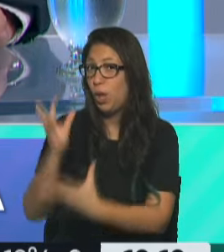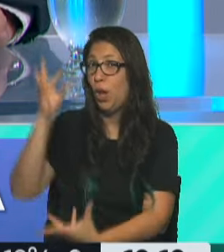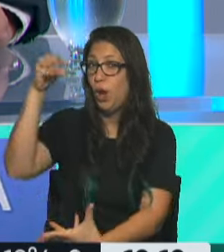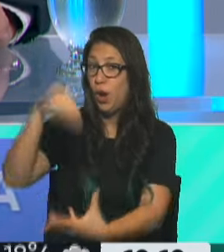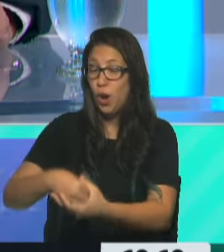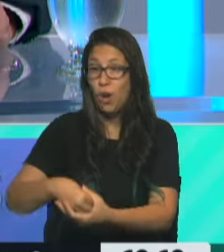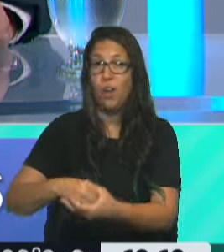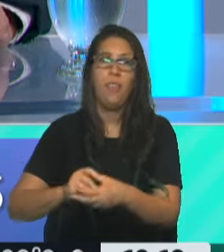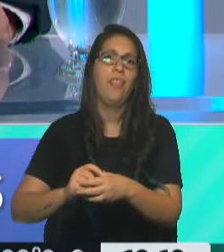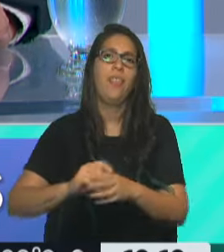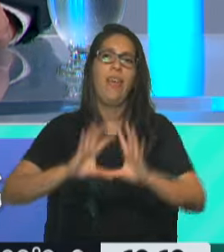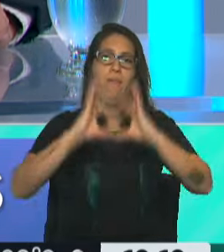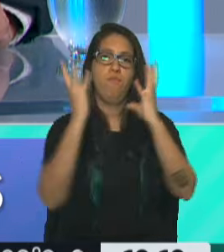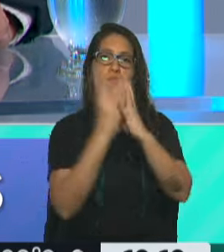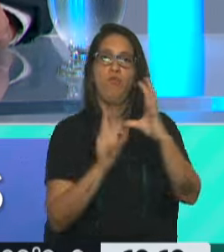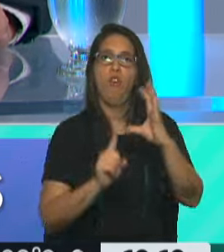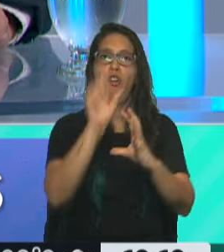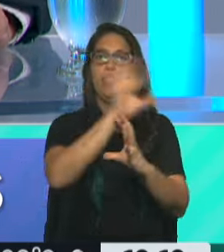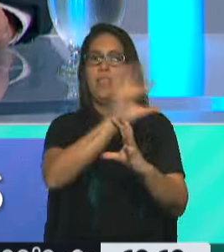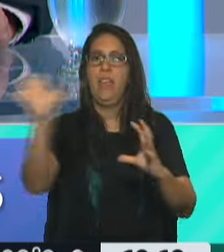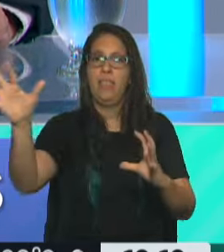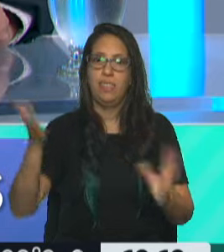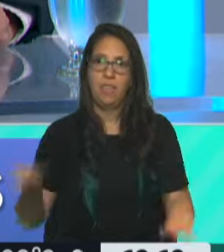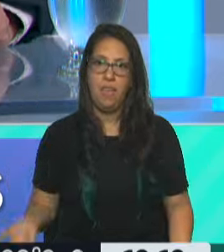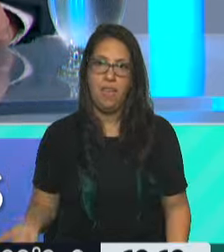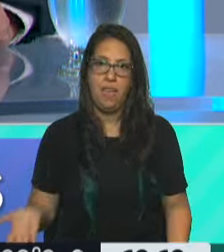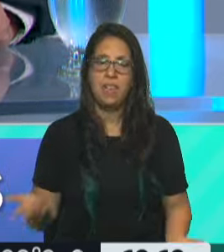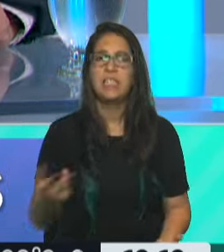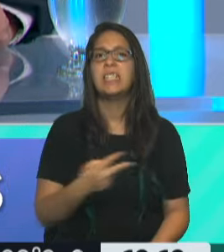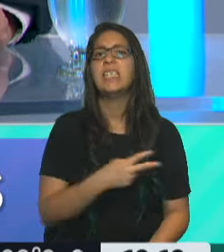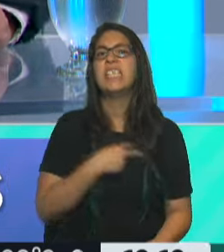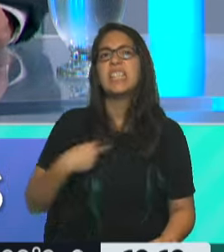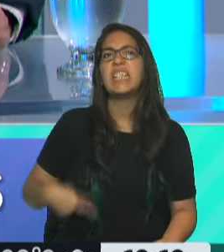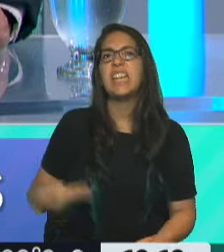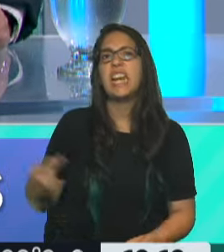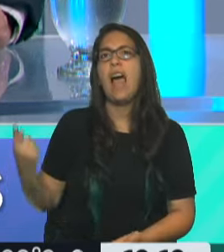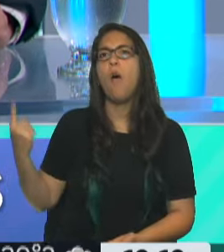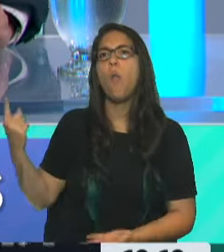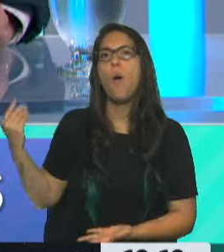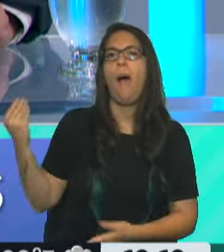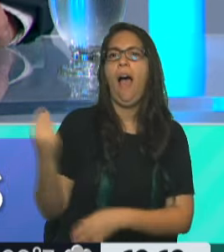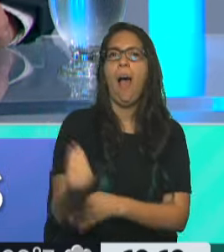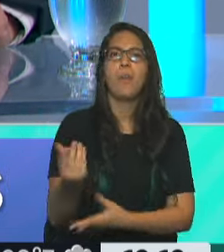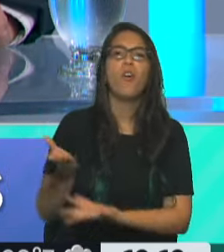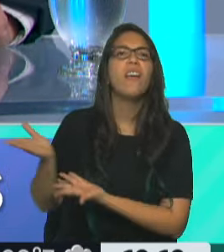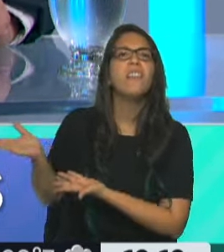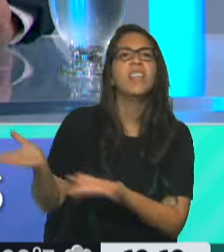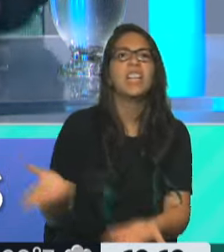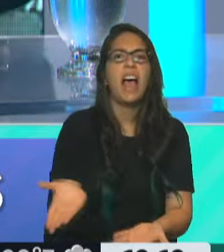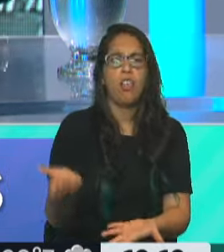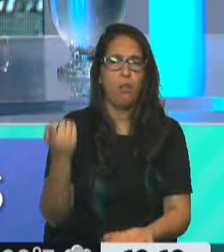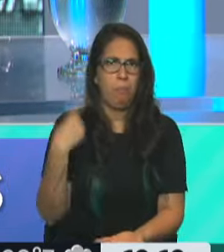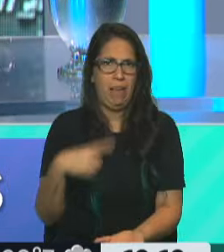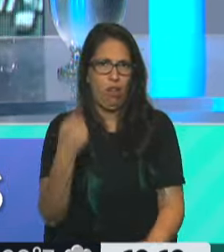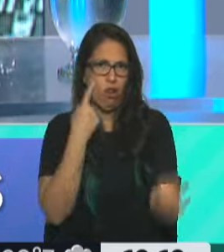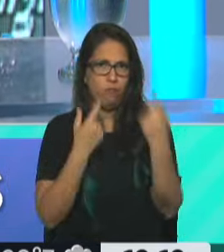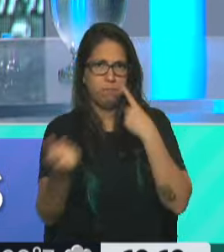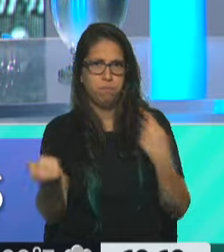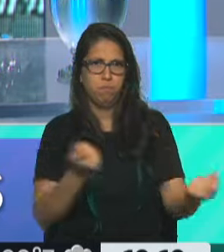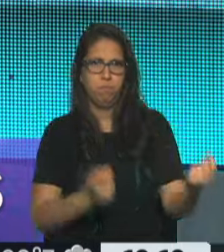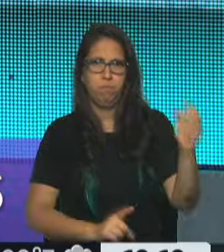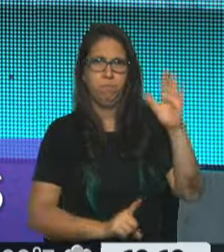occidente va un Primer Ministro chino a esta reunión pero como invitado digamos el control es absolutamente Bueno mi le no